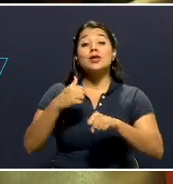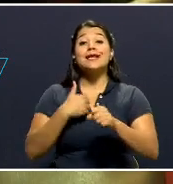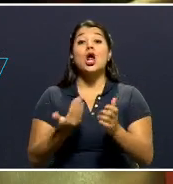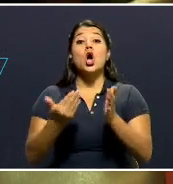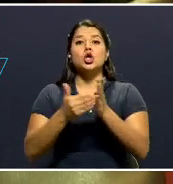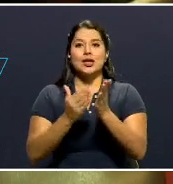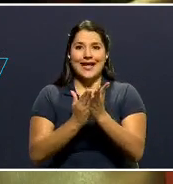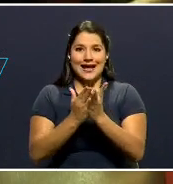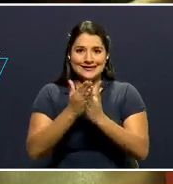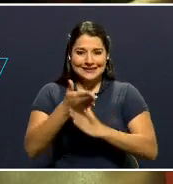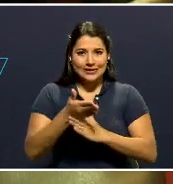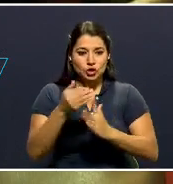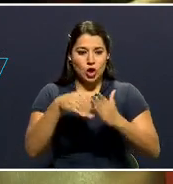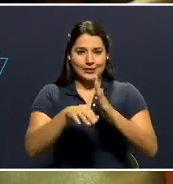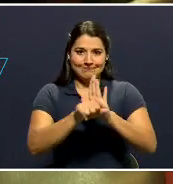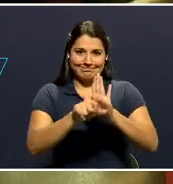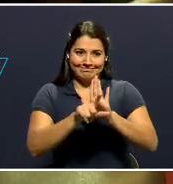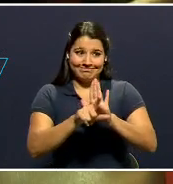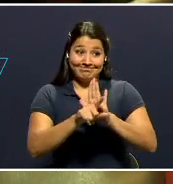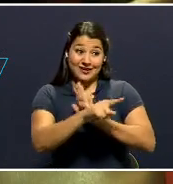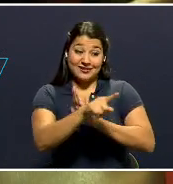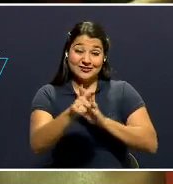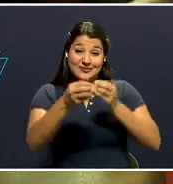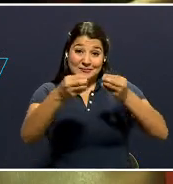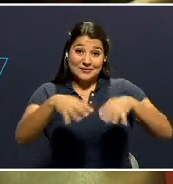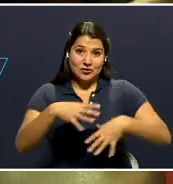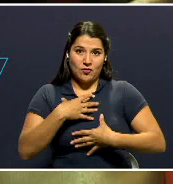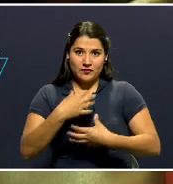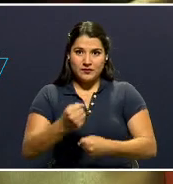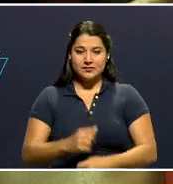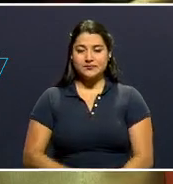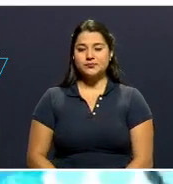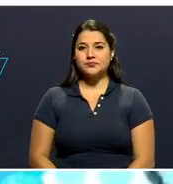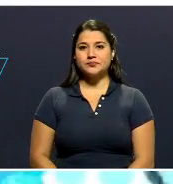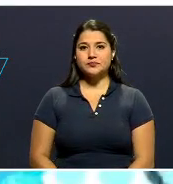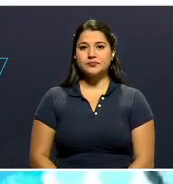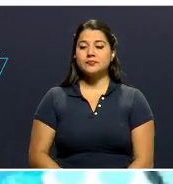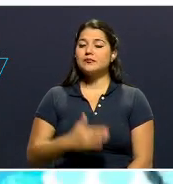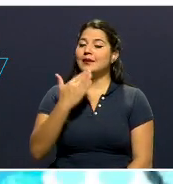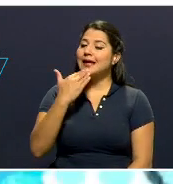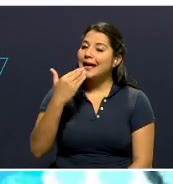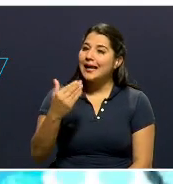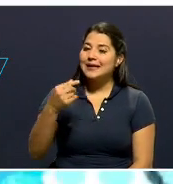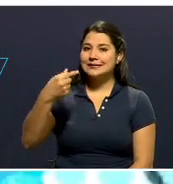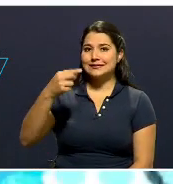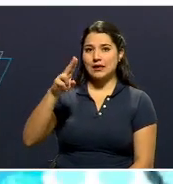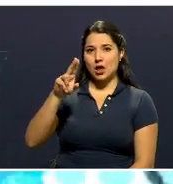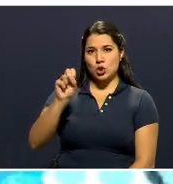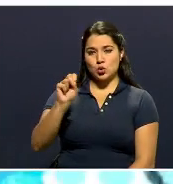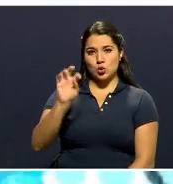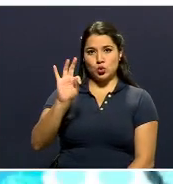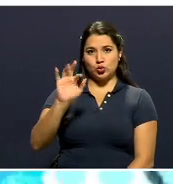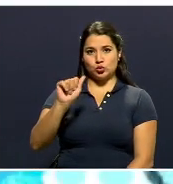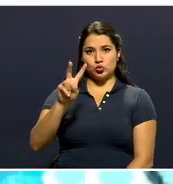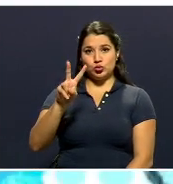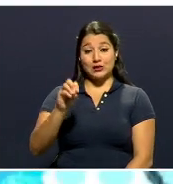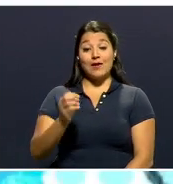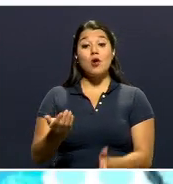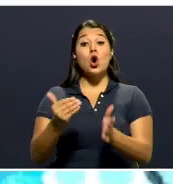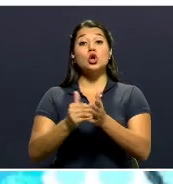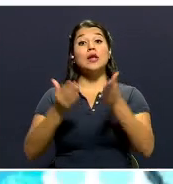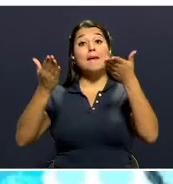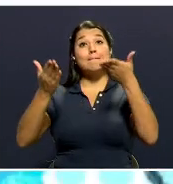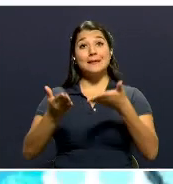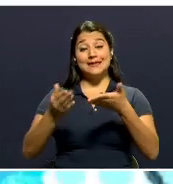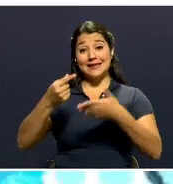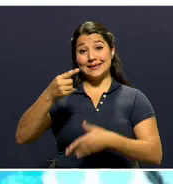esa confianza bastante deteriorada durante todo este periodo. Gracias, don Gustavo. Ahora le damos la bienvenida nuevamente